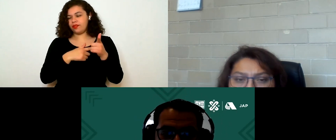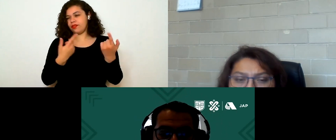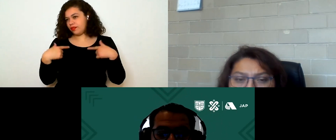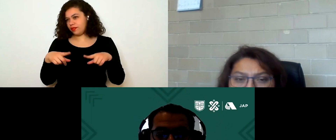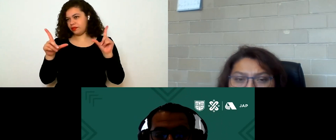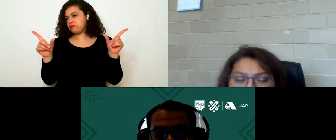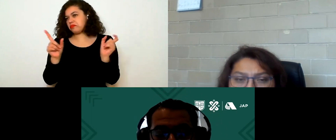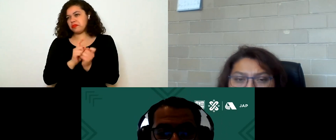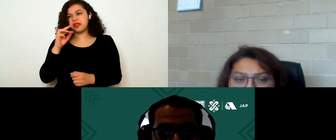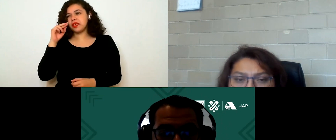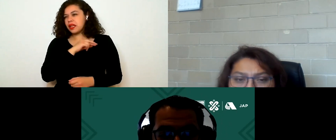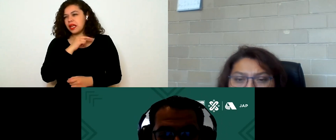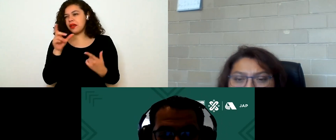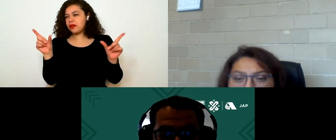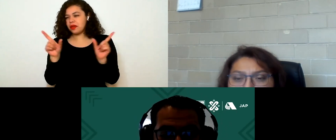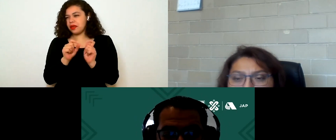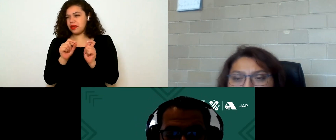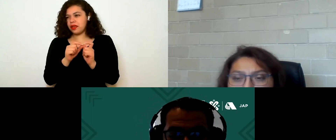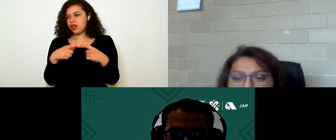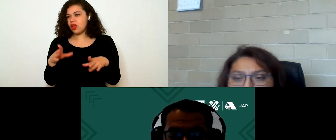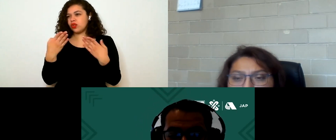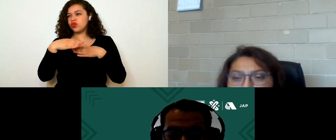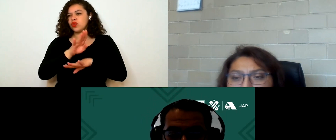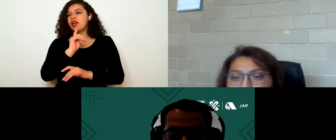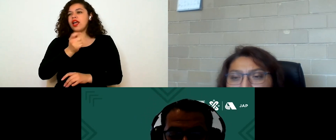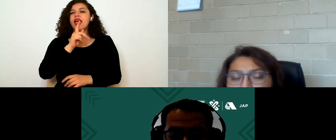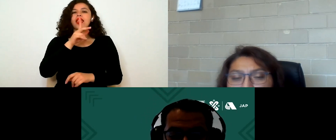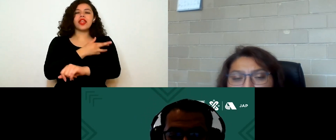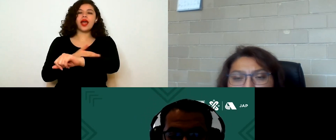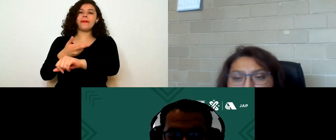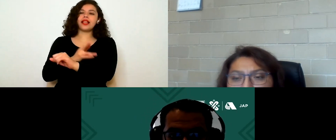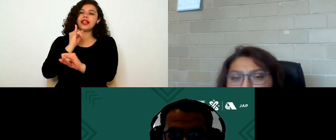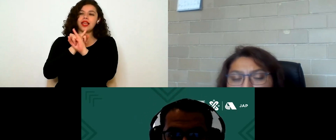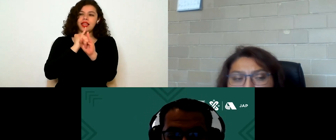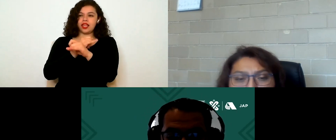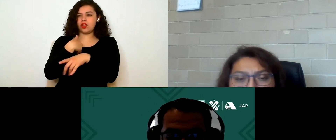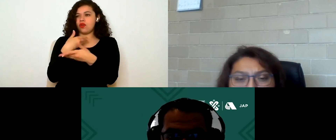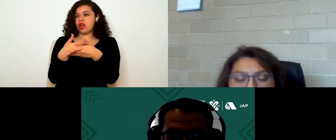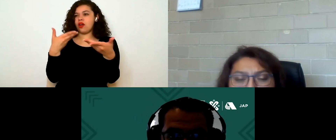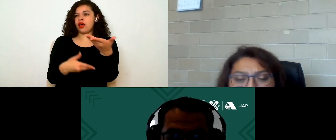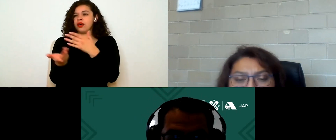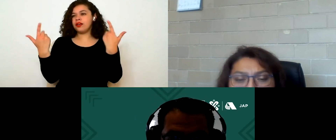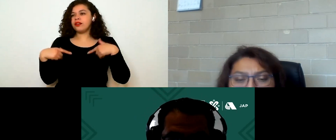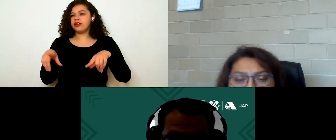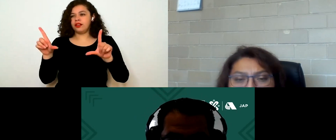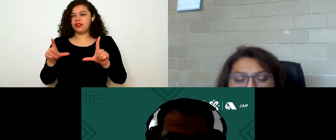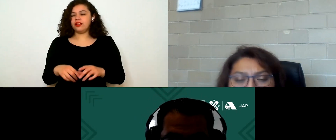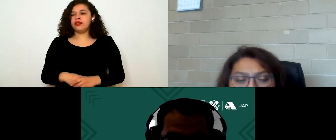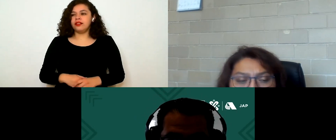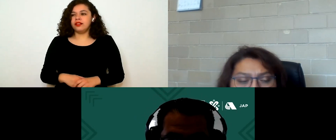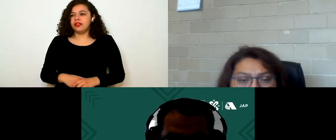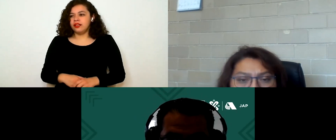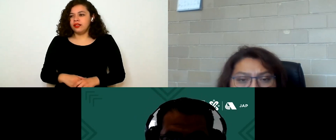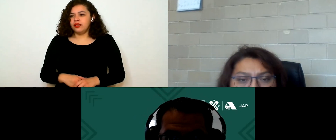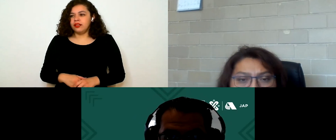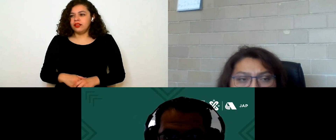presentación acerca de lo que es trámita digital. Entonces, voy a compartir mi pantalla para que la